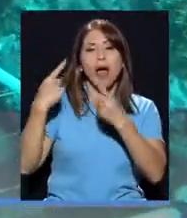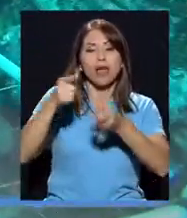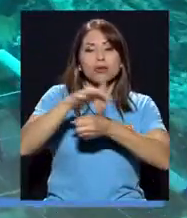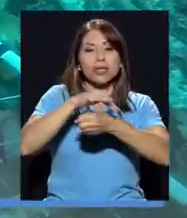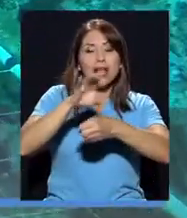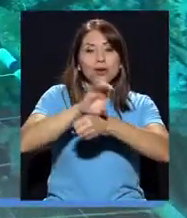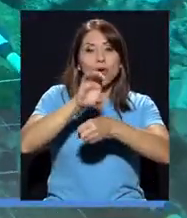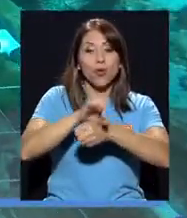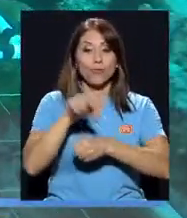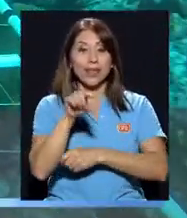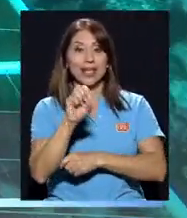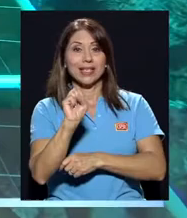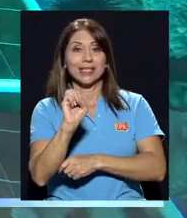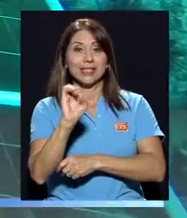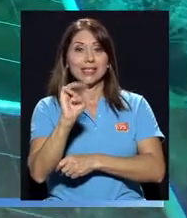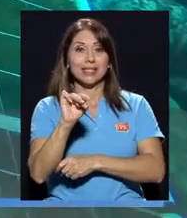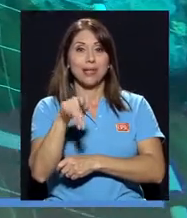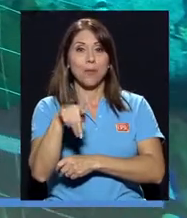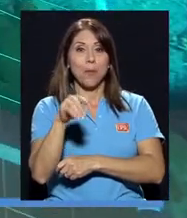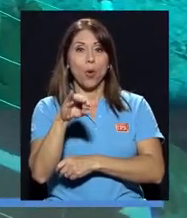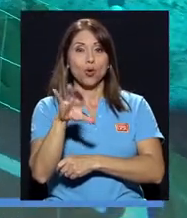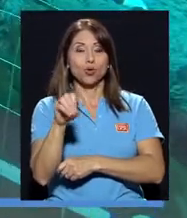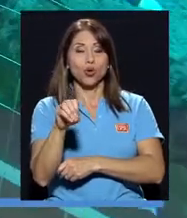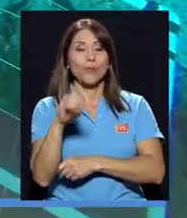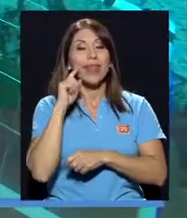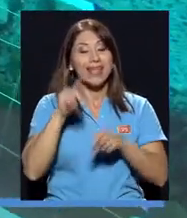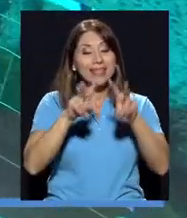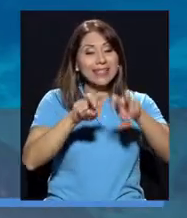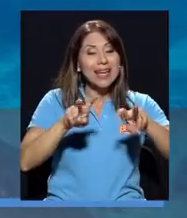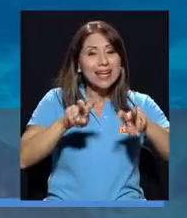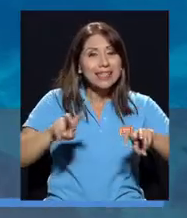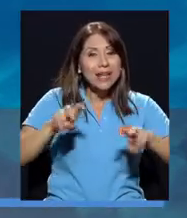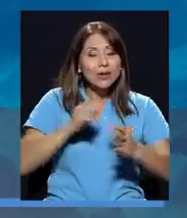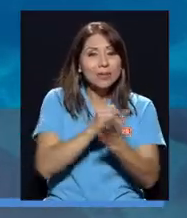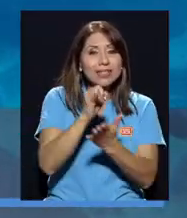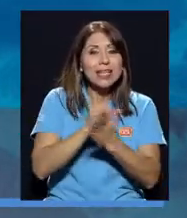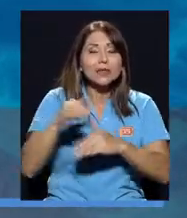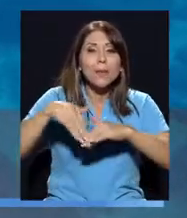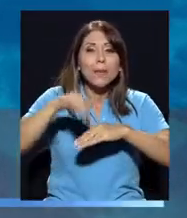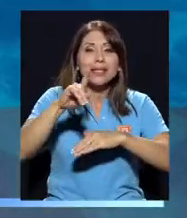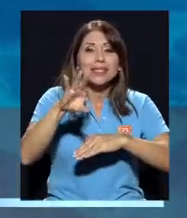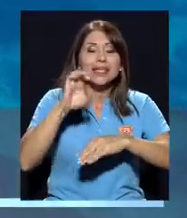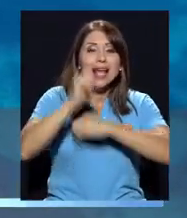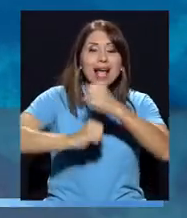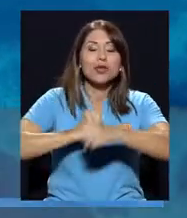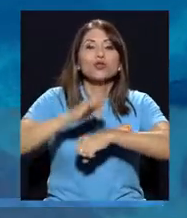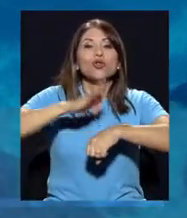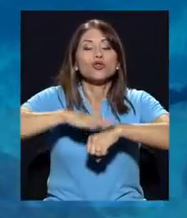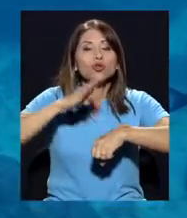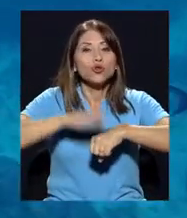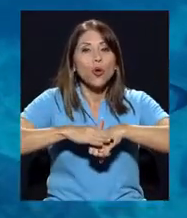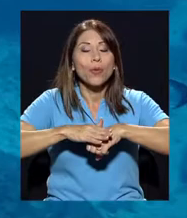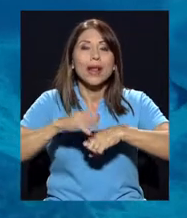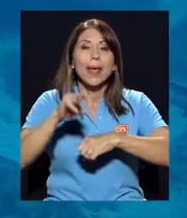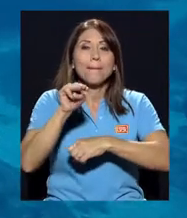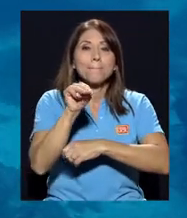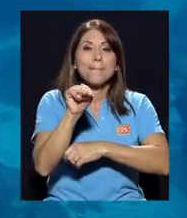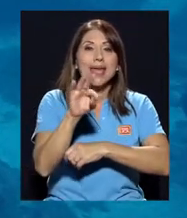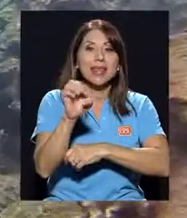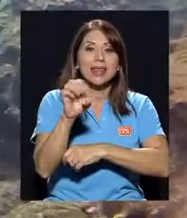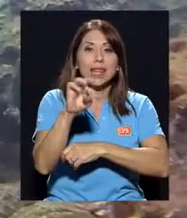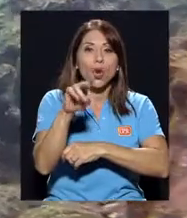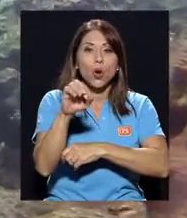el simposio se analizaron investigaciones con más de 100 años de estudio referentes a la meteorología, geología y oceanografía del